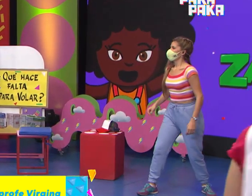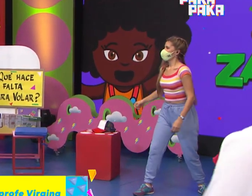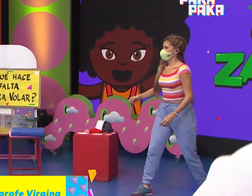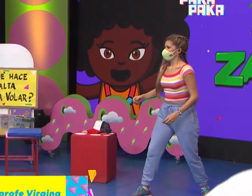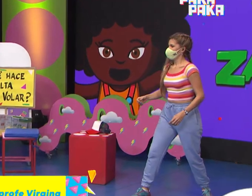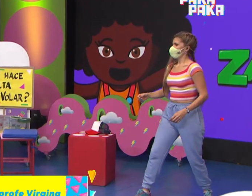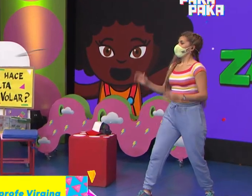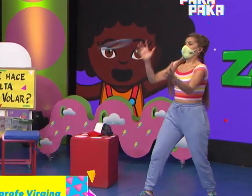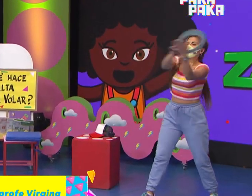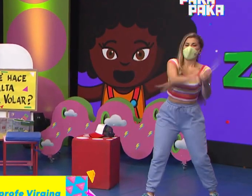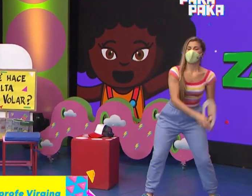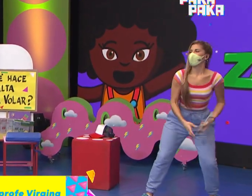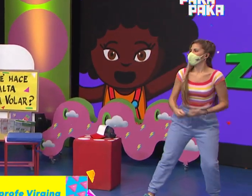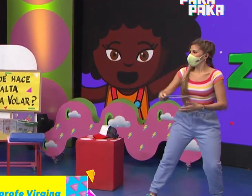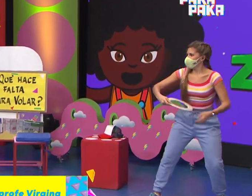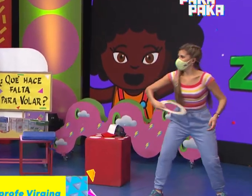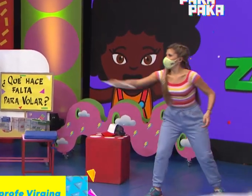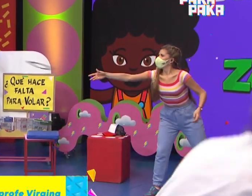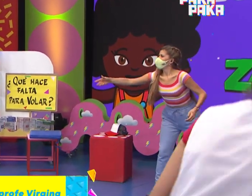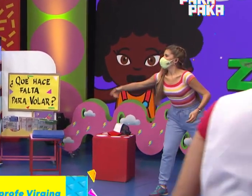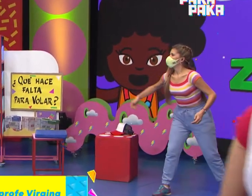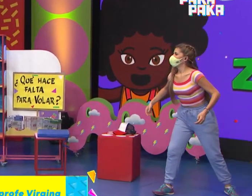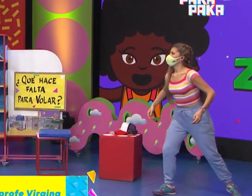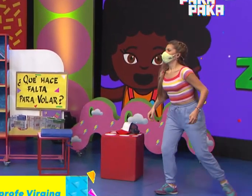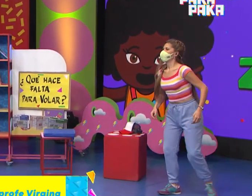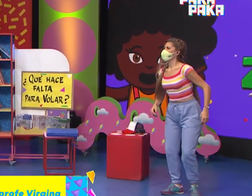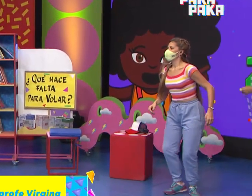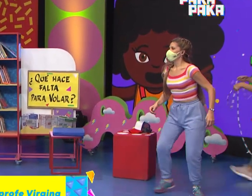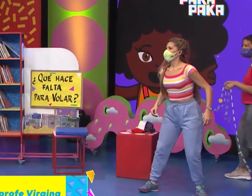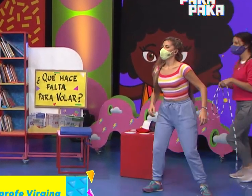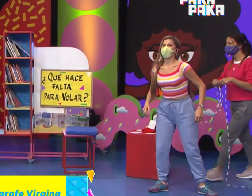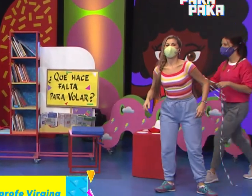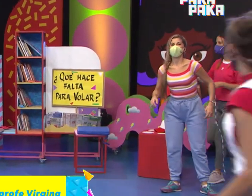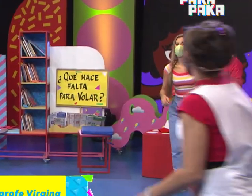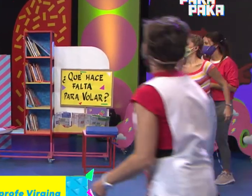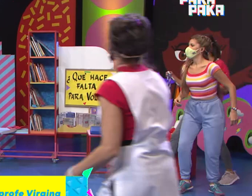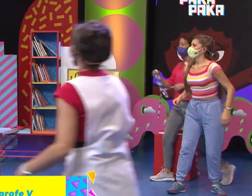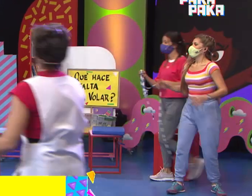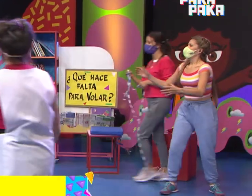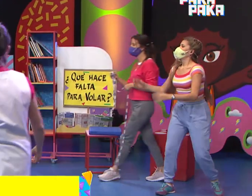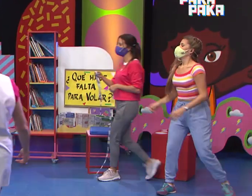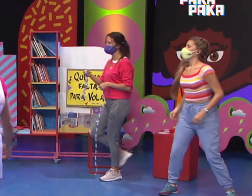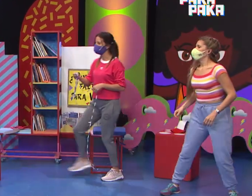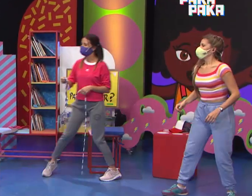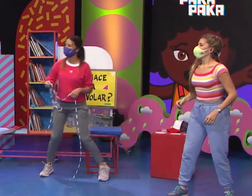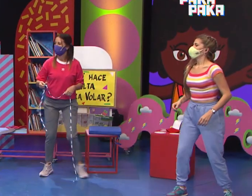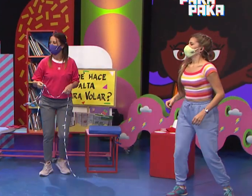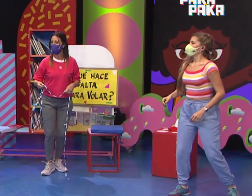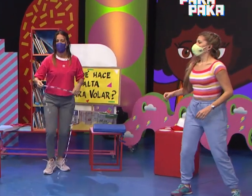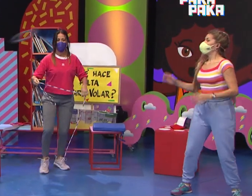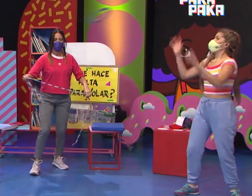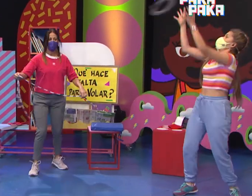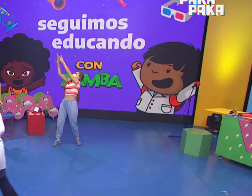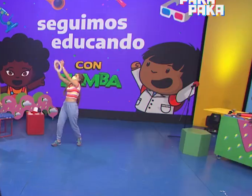Así, no. Esto también es no convencional, sí. Es con guantes de boxeo. Ah, totalmente. Menos